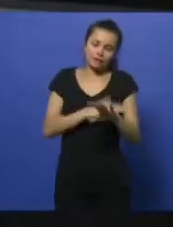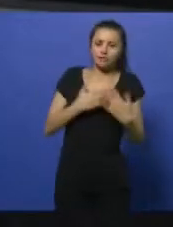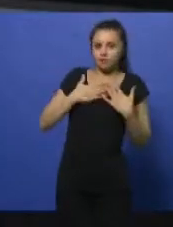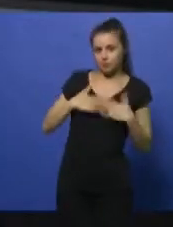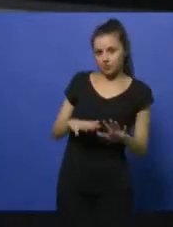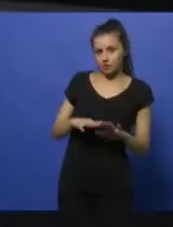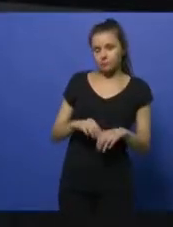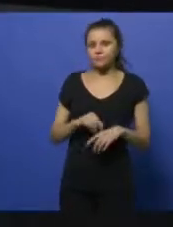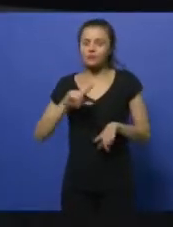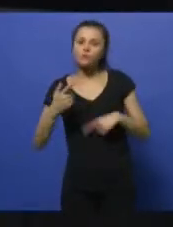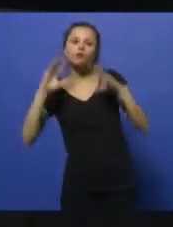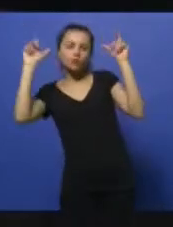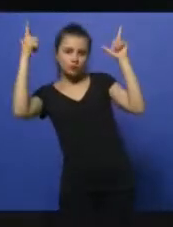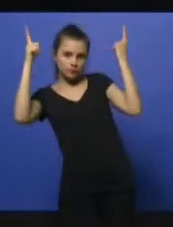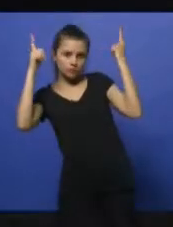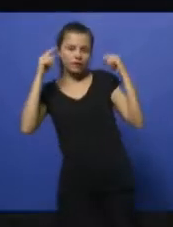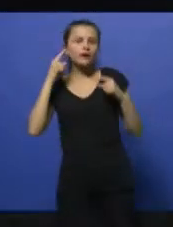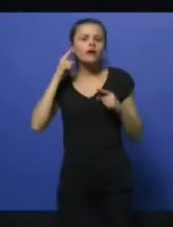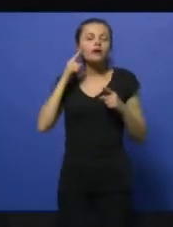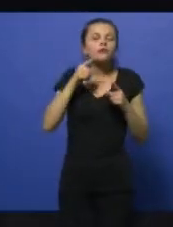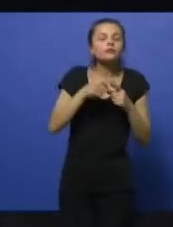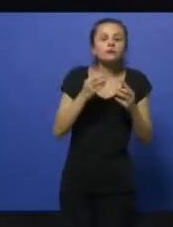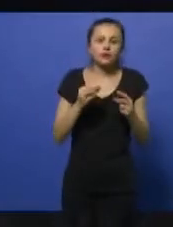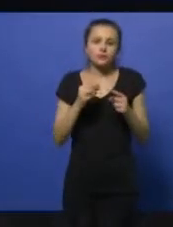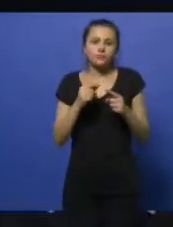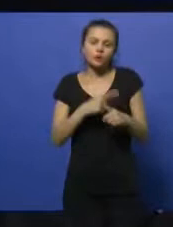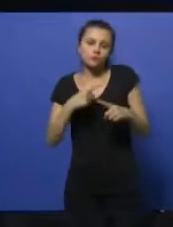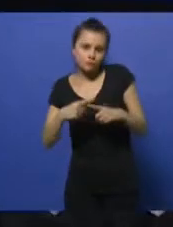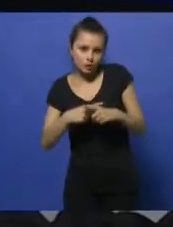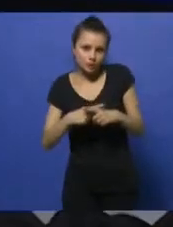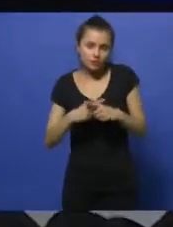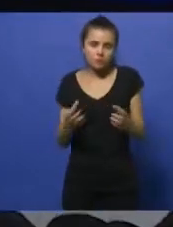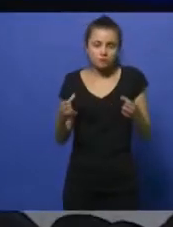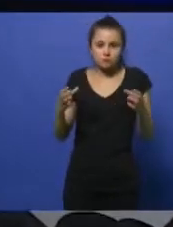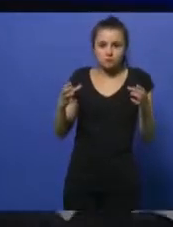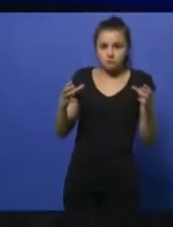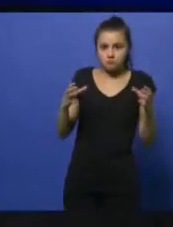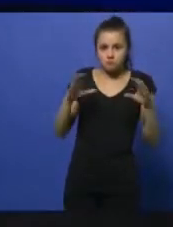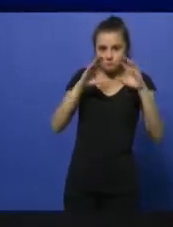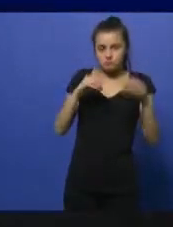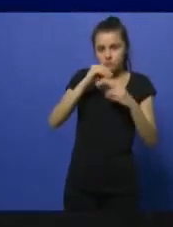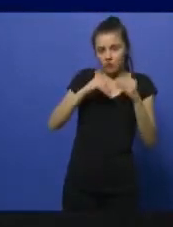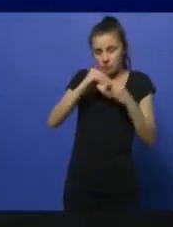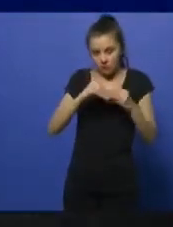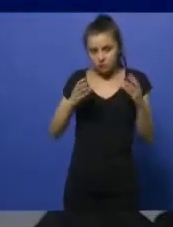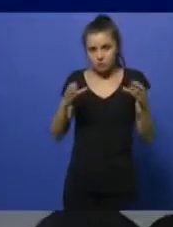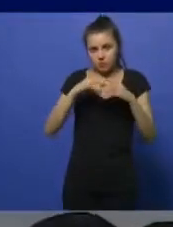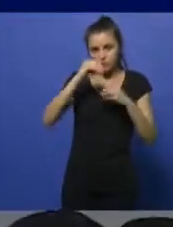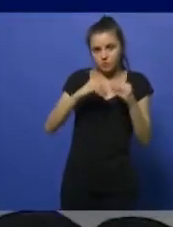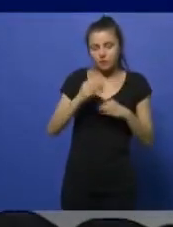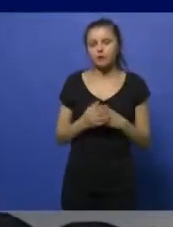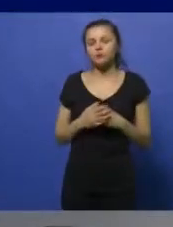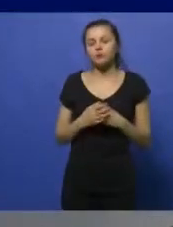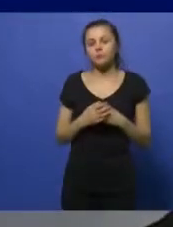idea es esa, sería compartir algo familiar, porque yo llamo una peña familiar, donde podamos brindarle y